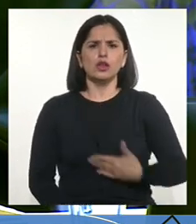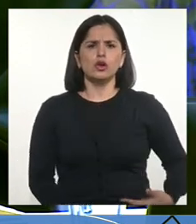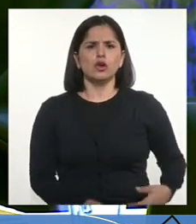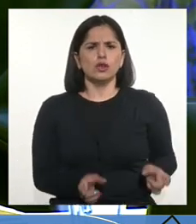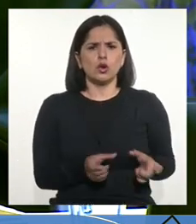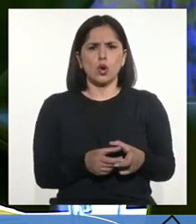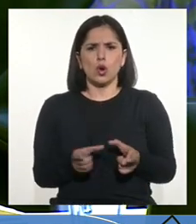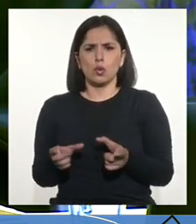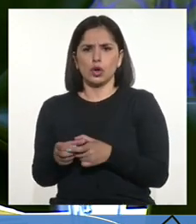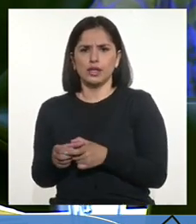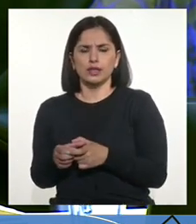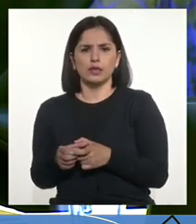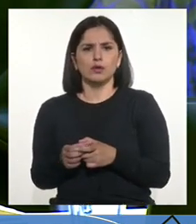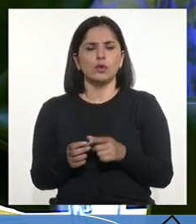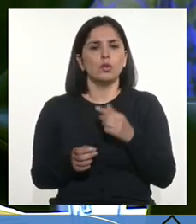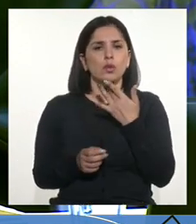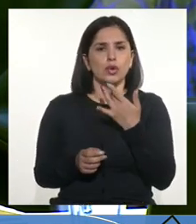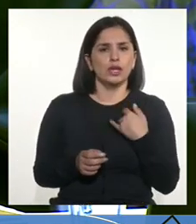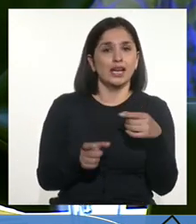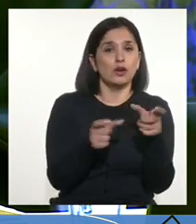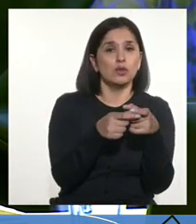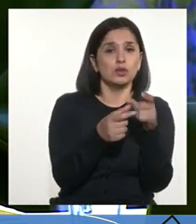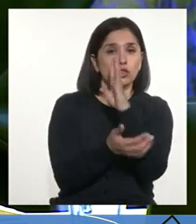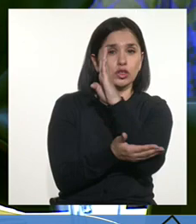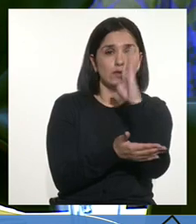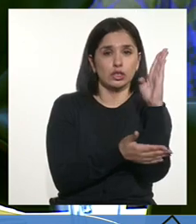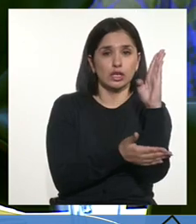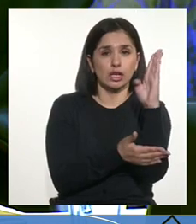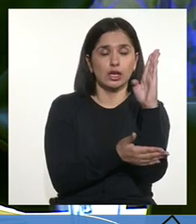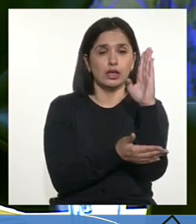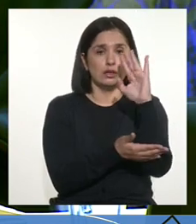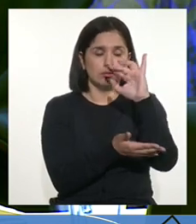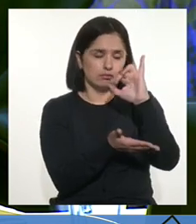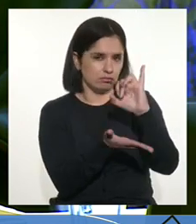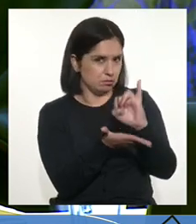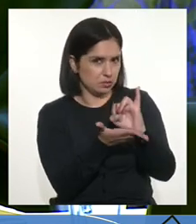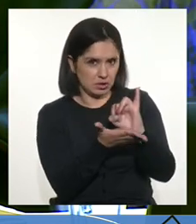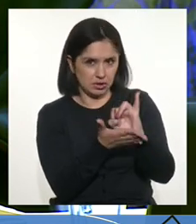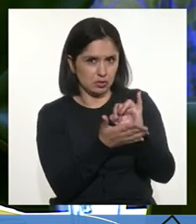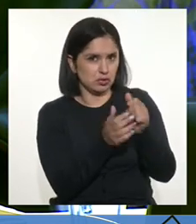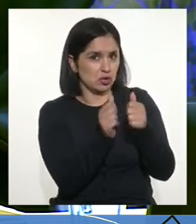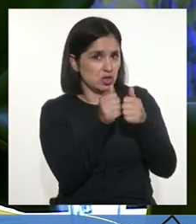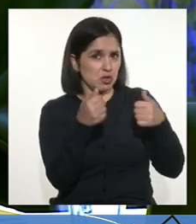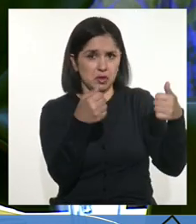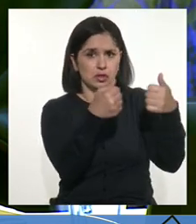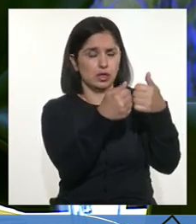dado que la comisión de biblioteca que es un órgano directivo